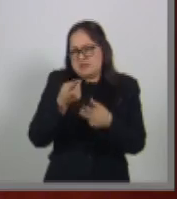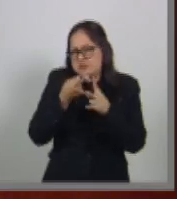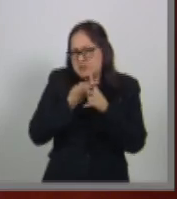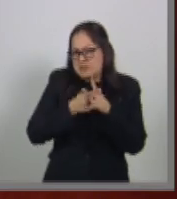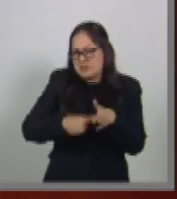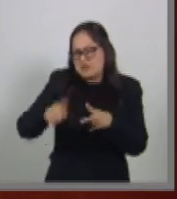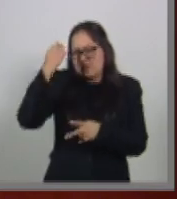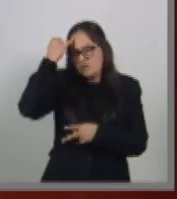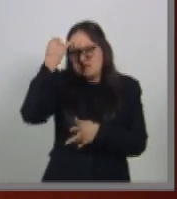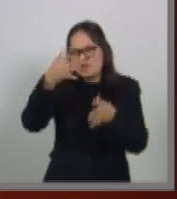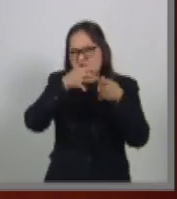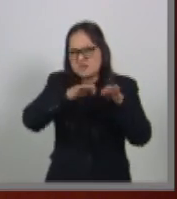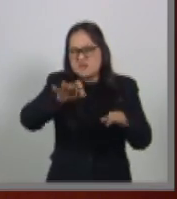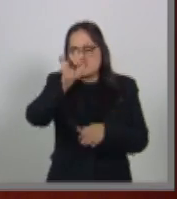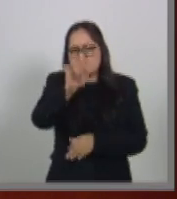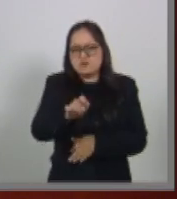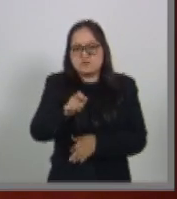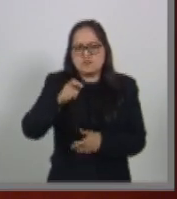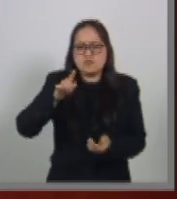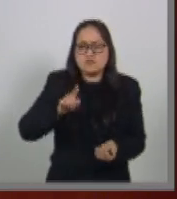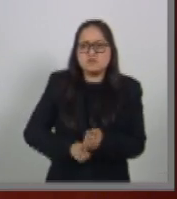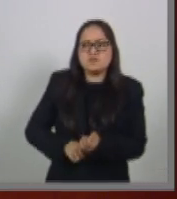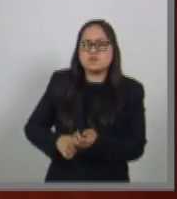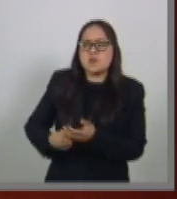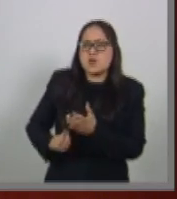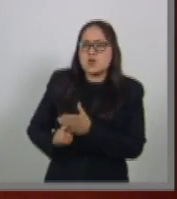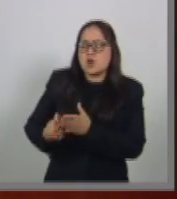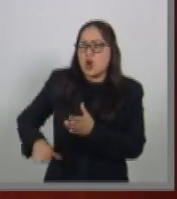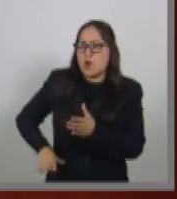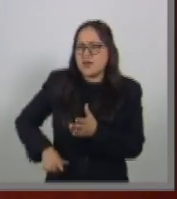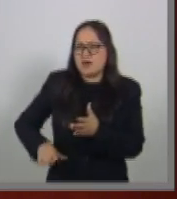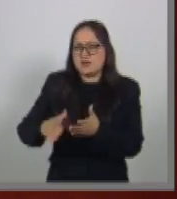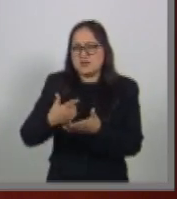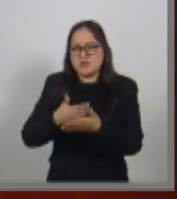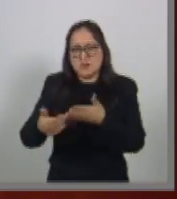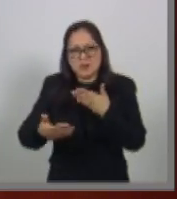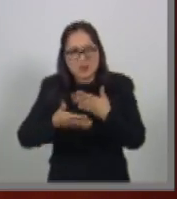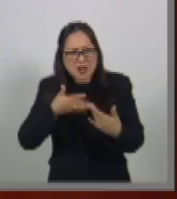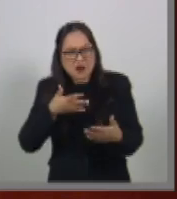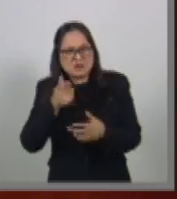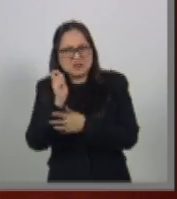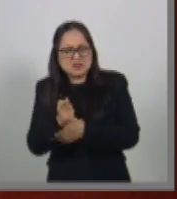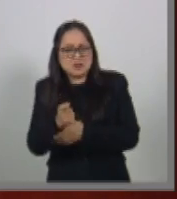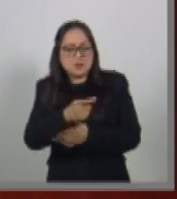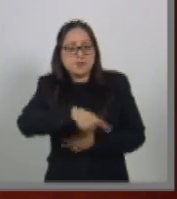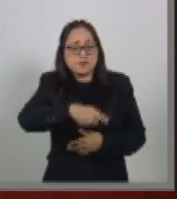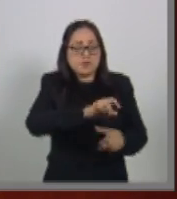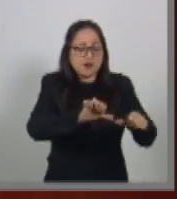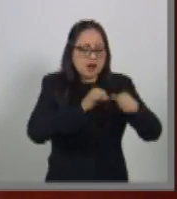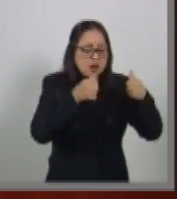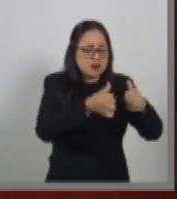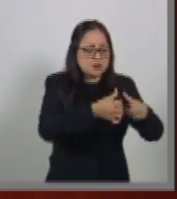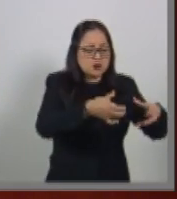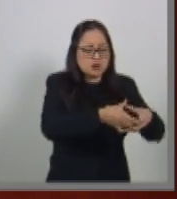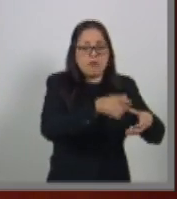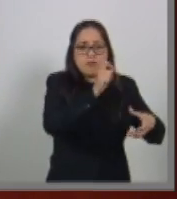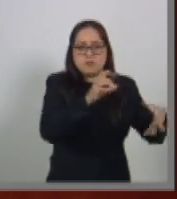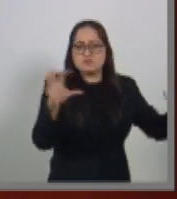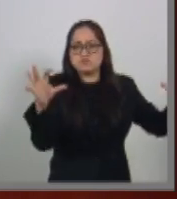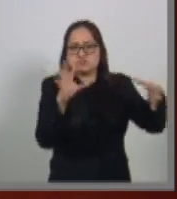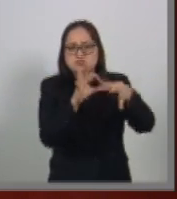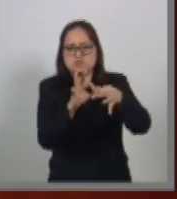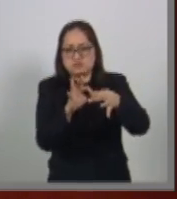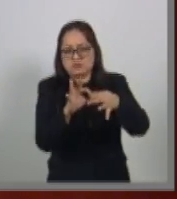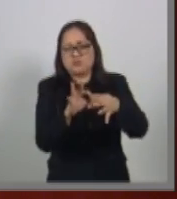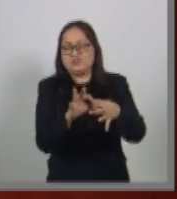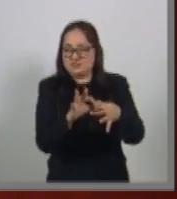premisa respecto de que en los estados modernos la sociedad civil es reconocida como un actor político, ya